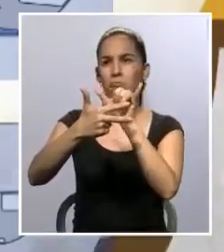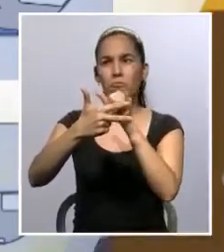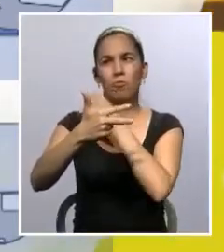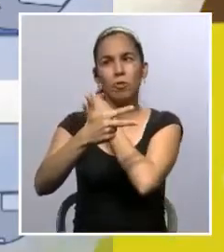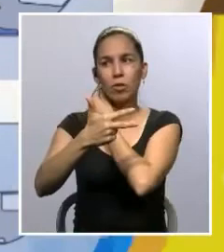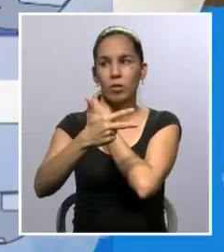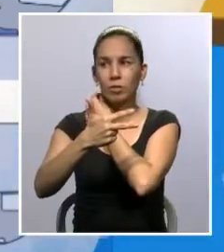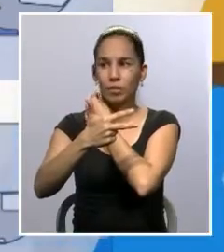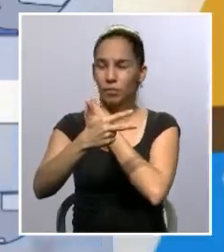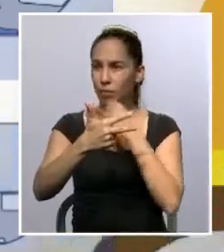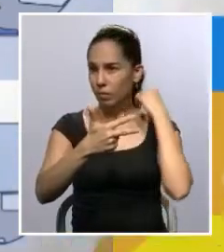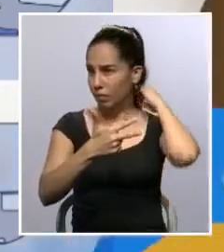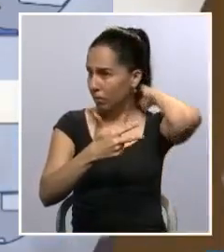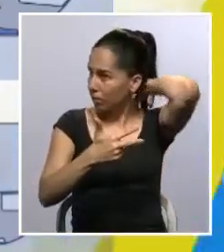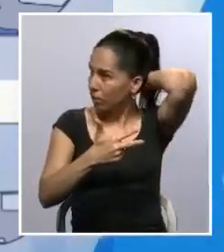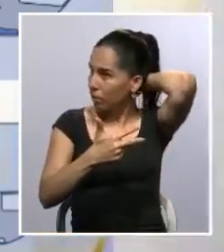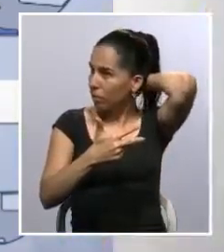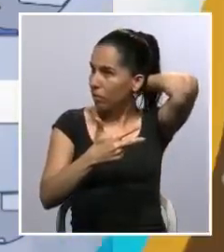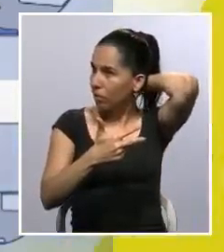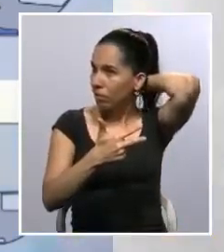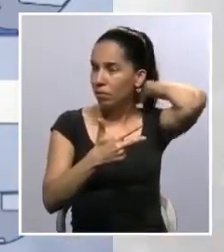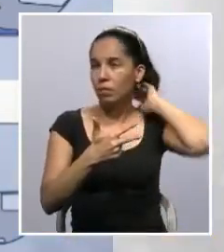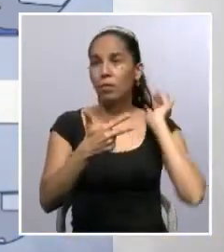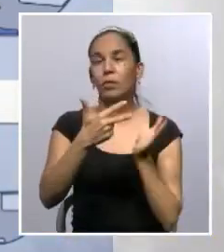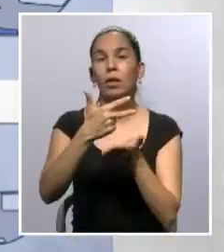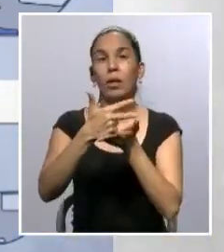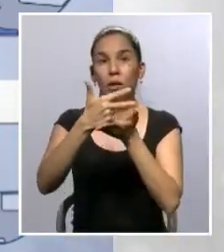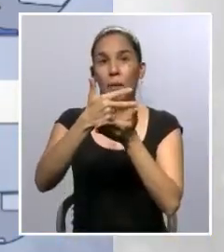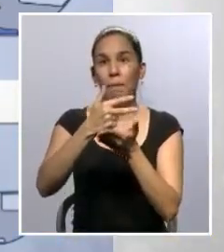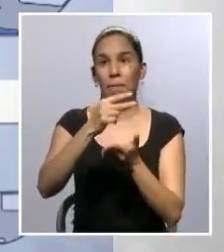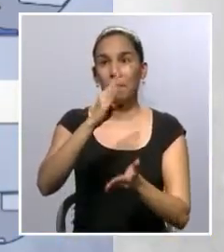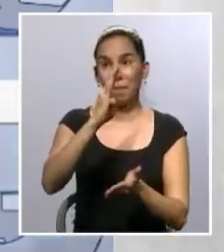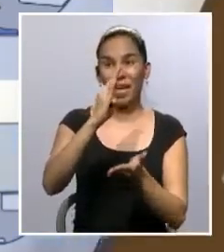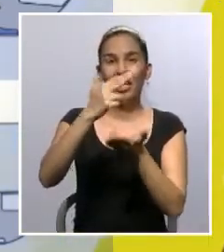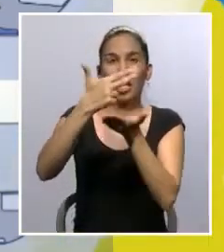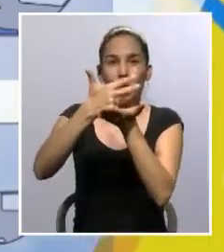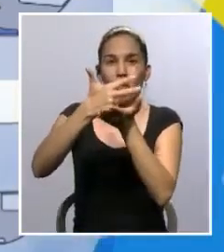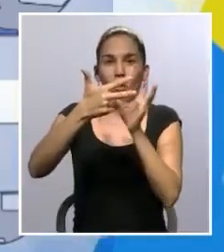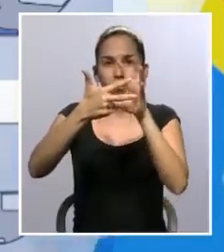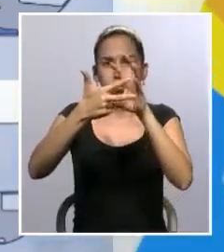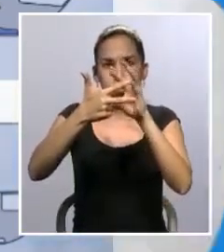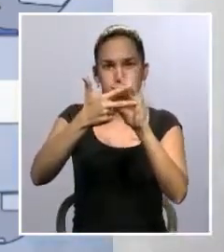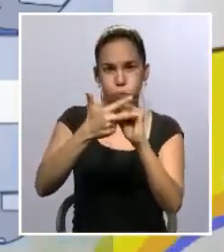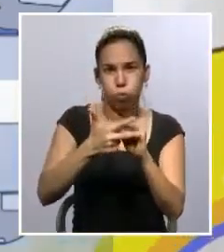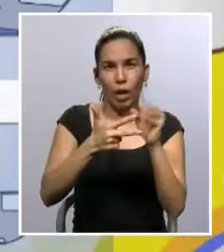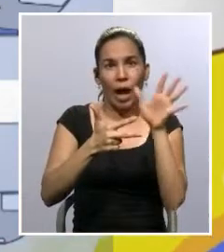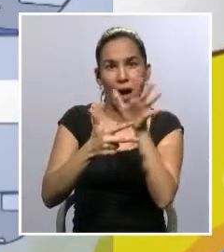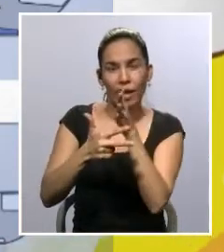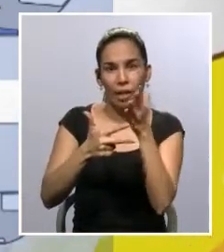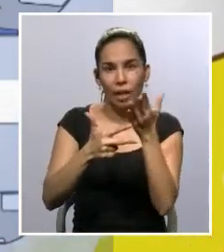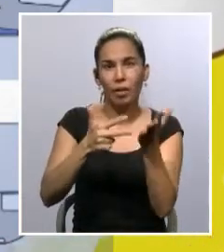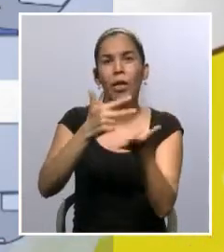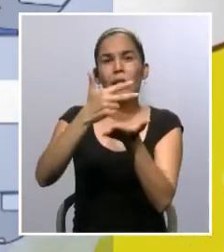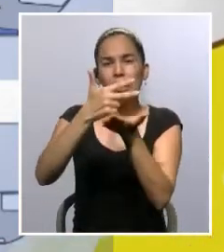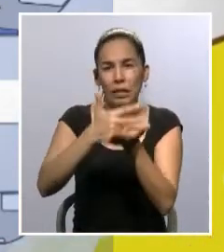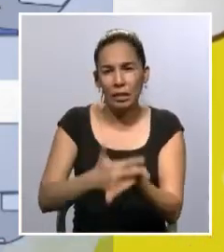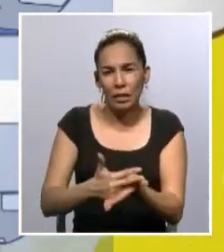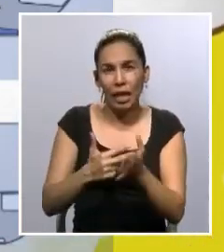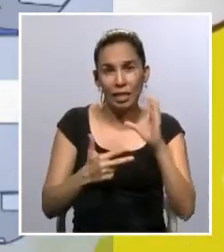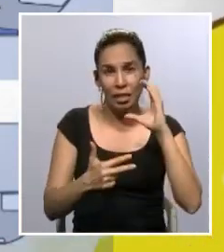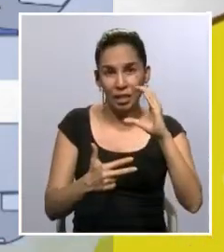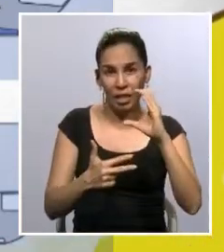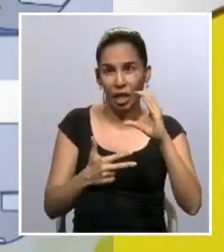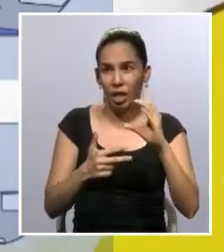donde el aire está empezando a ser comprimido. Y en C, donde se ha completamente comprimido el aire y redistribuido